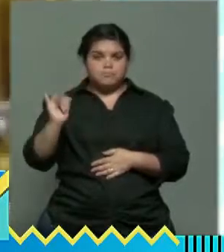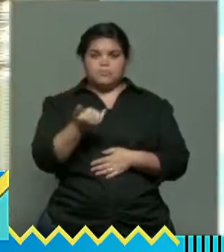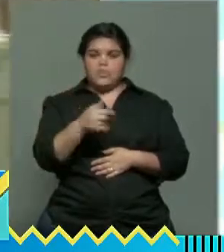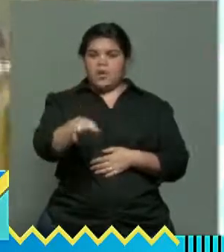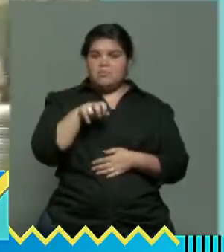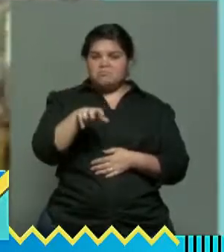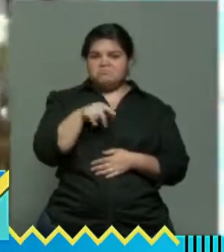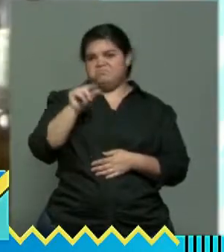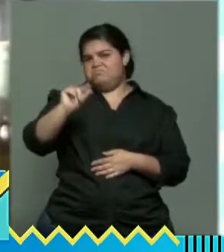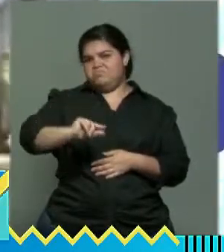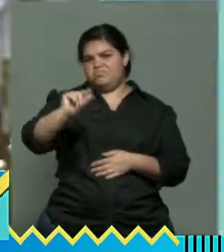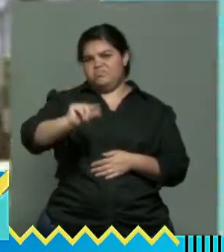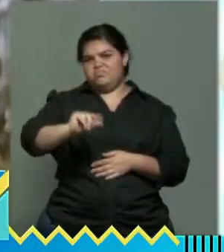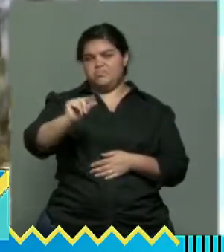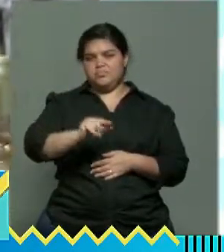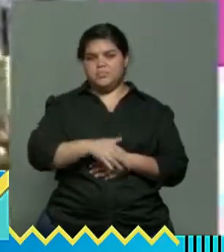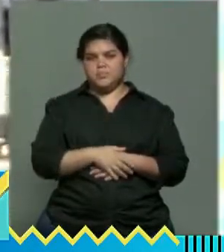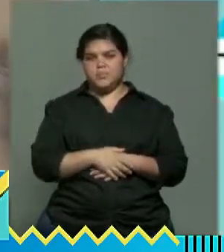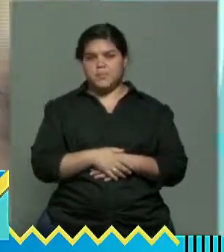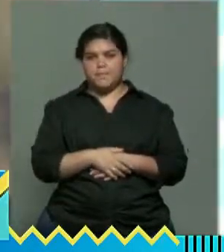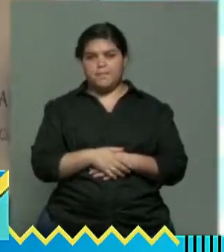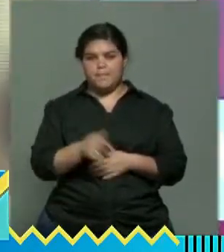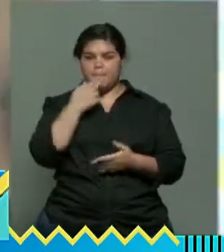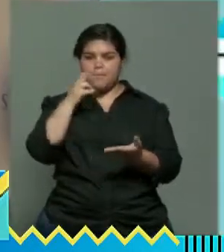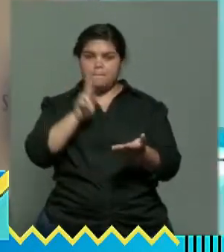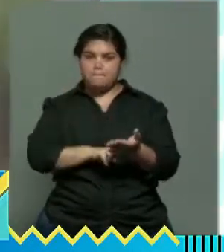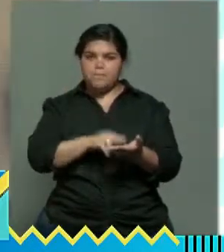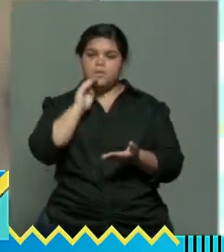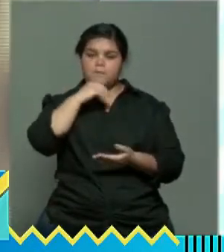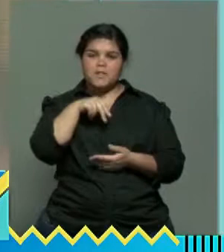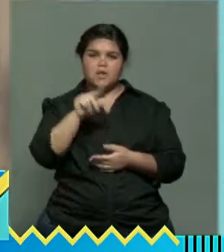ínfimo el aporte que puede dar este impuesto al vino.